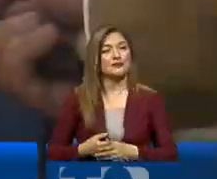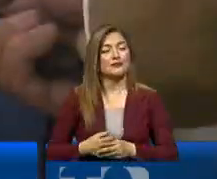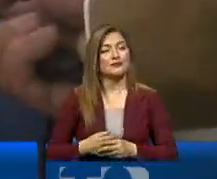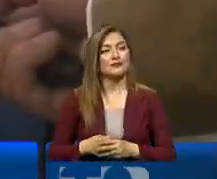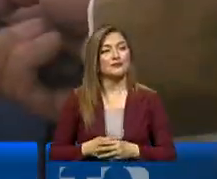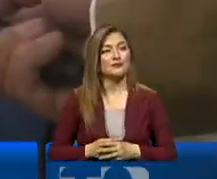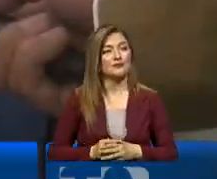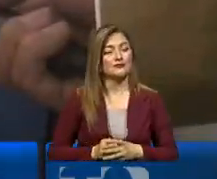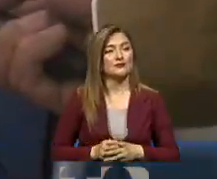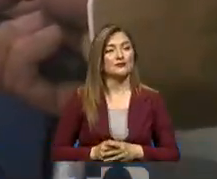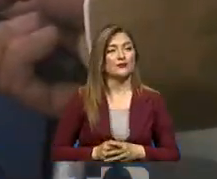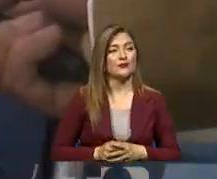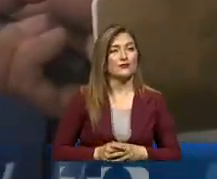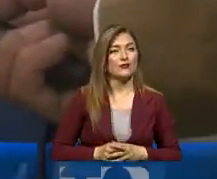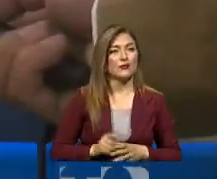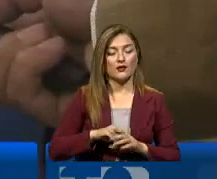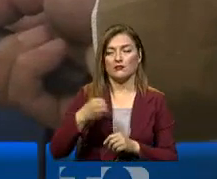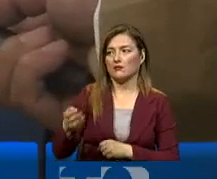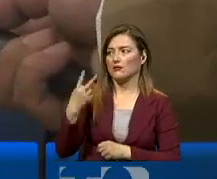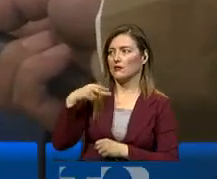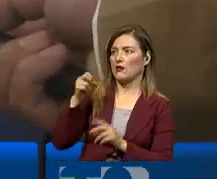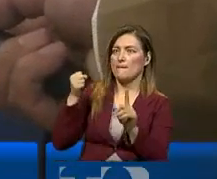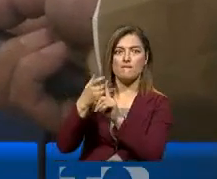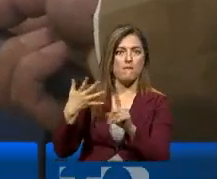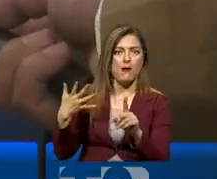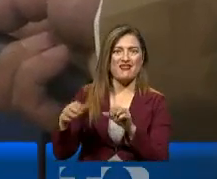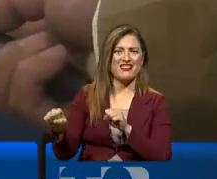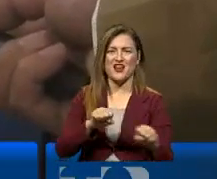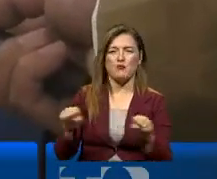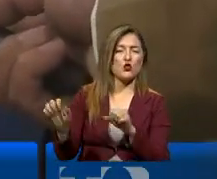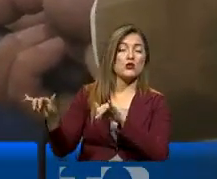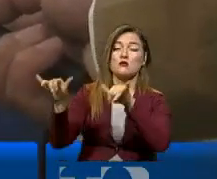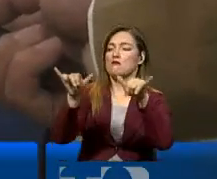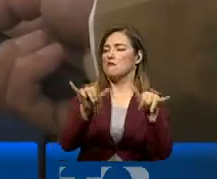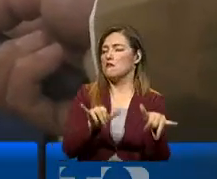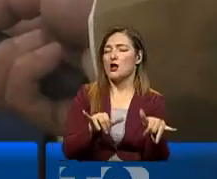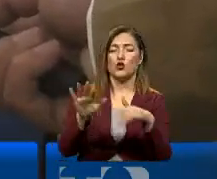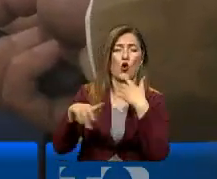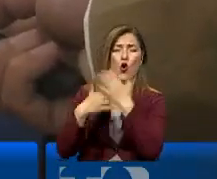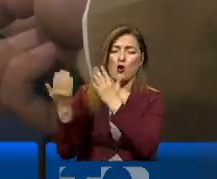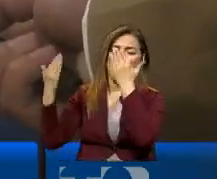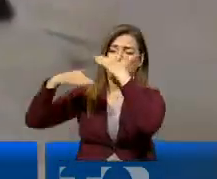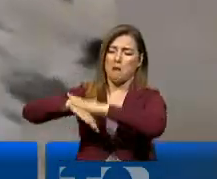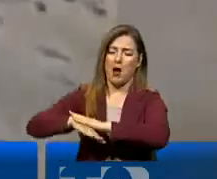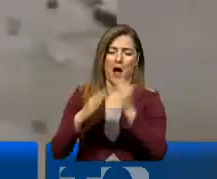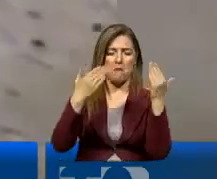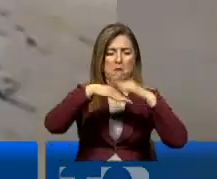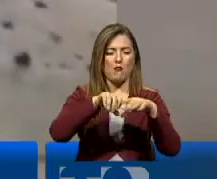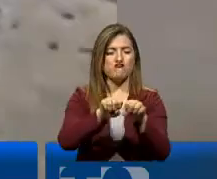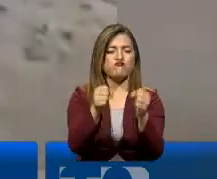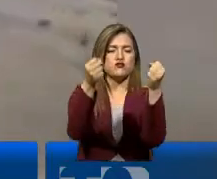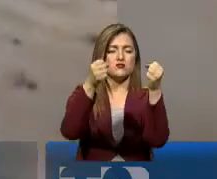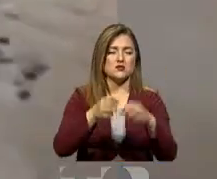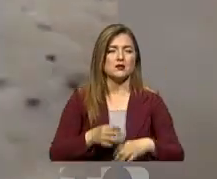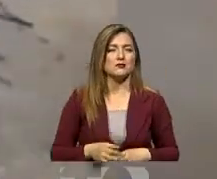afuera la impresión fue como se verá pasado un terremoto porque acá todo está todo roto es uno de los sobrevivientes